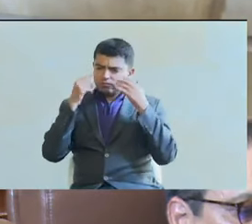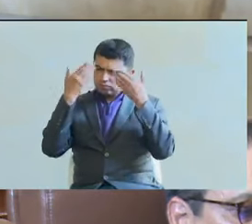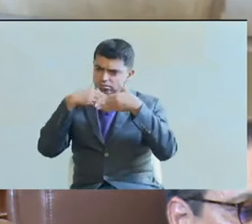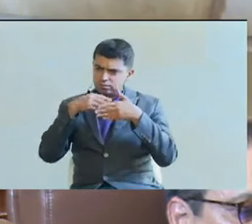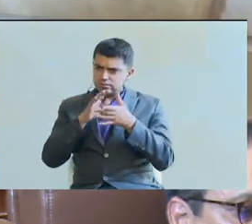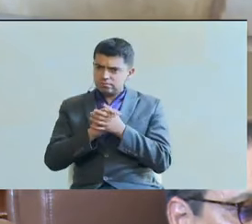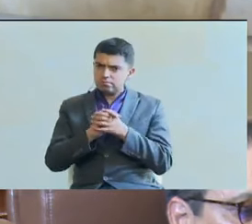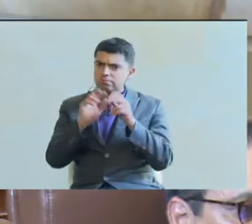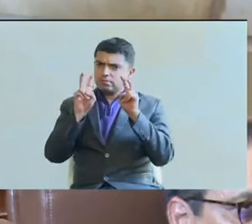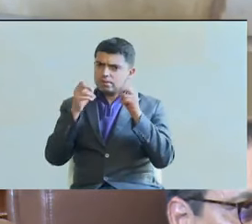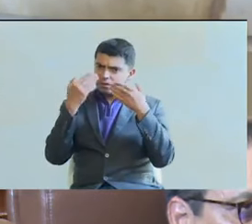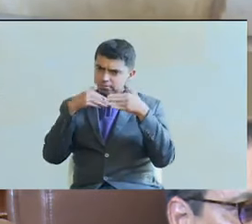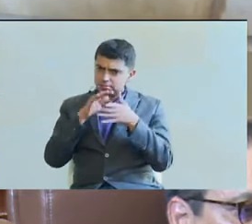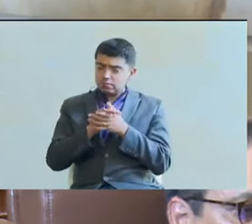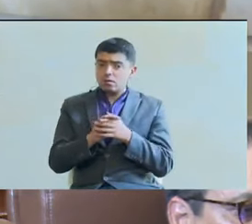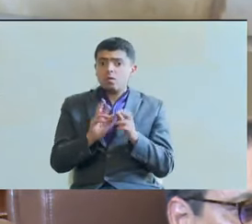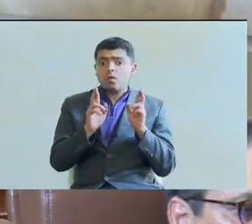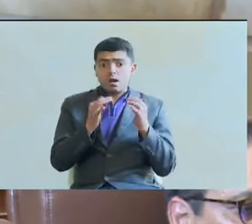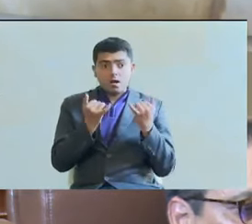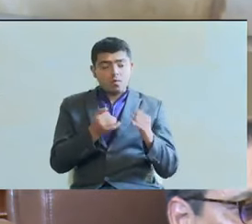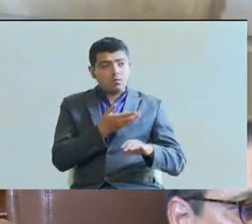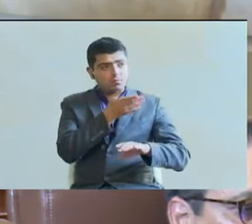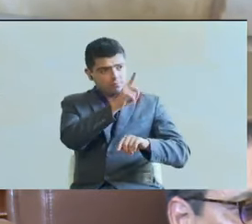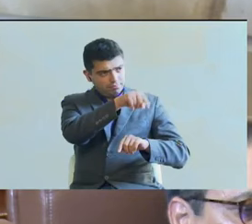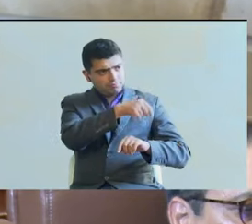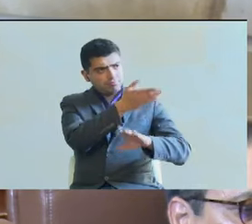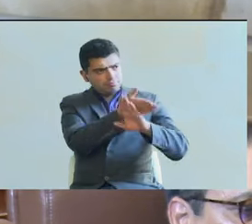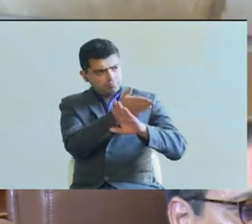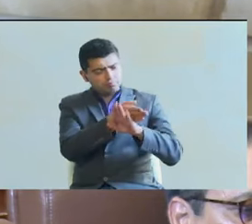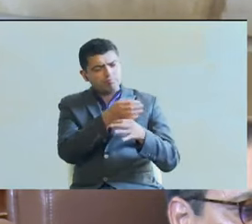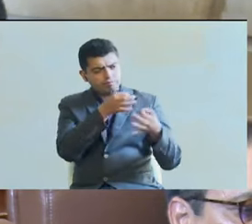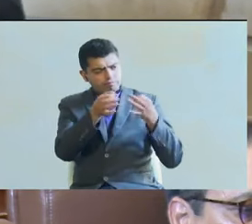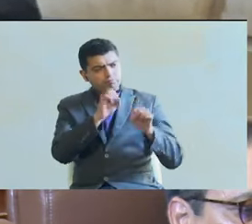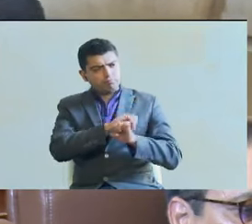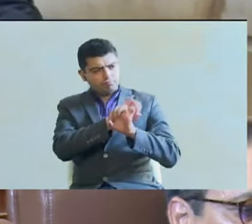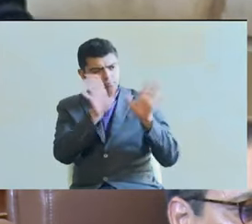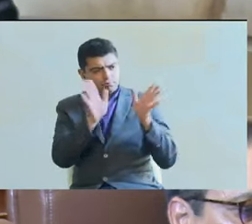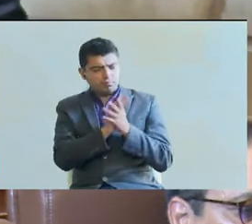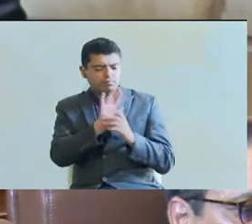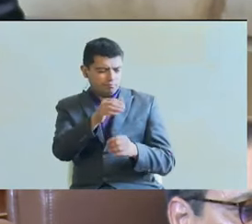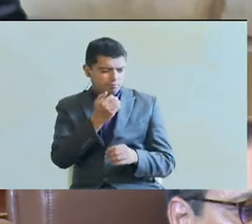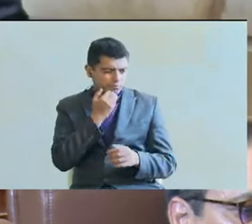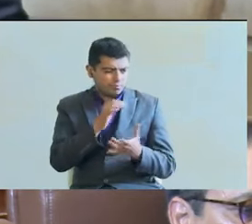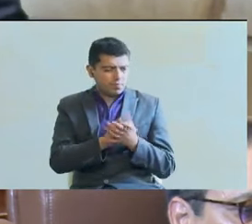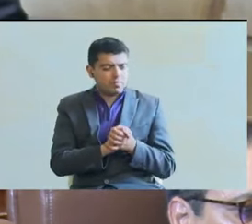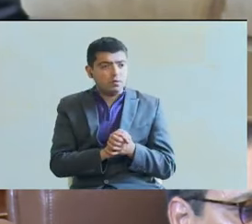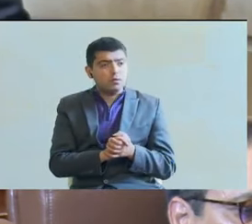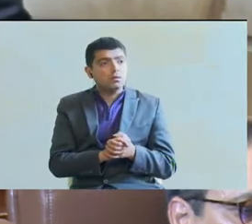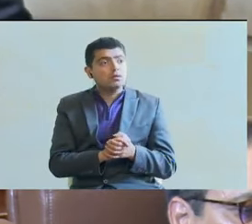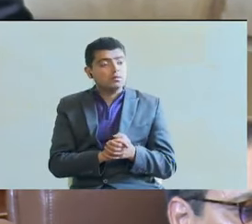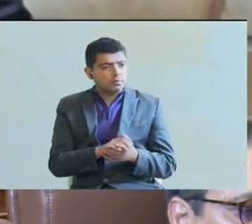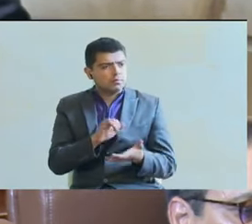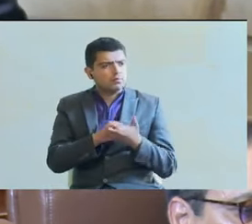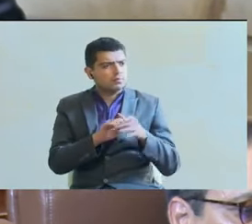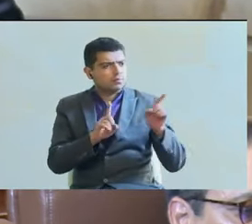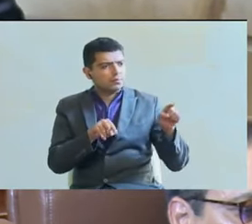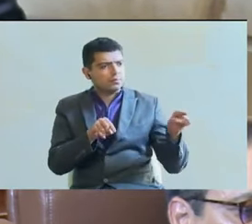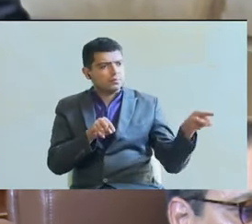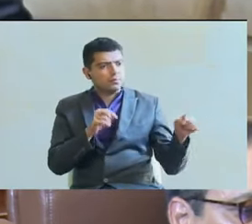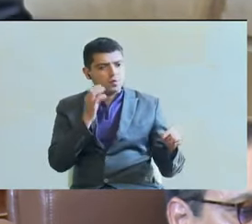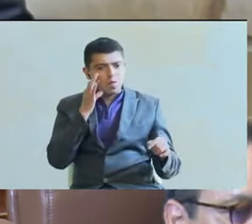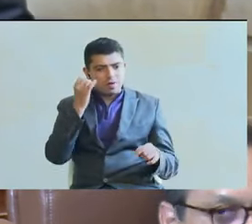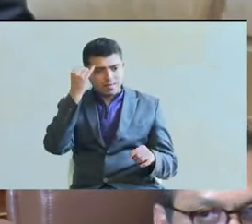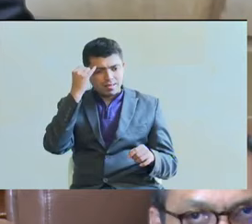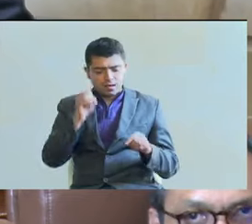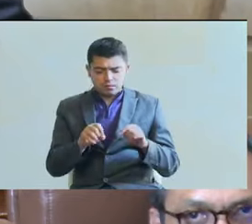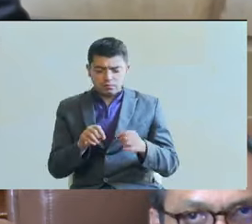sería muy bueno que los ponentes clarificar por ejemplo advierten que hay un interés de la autor